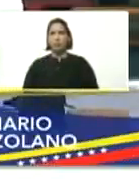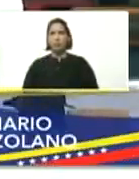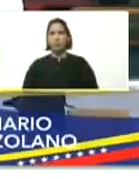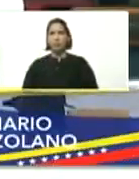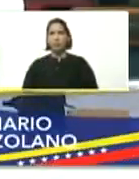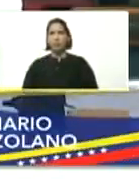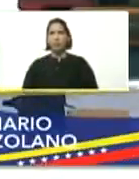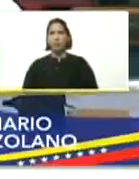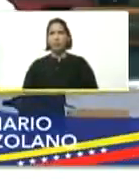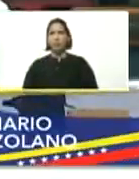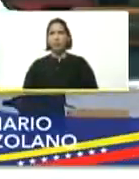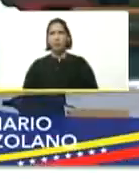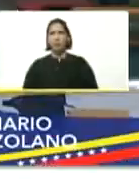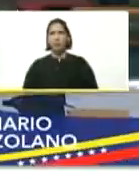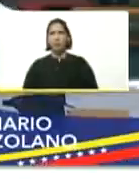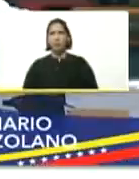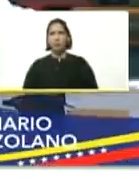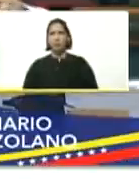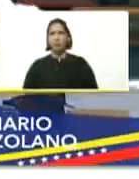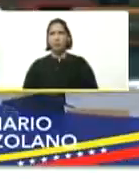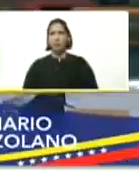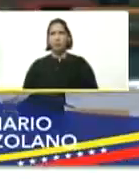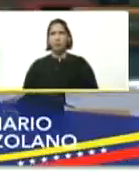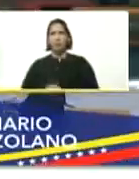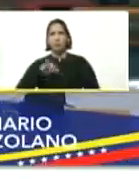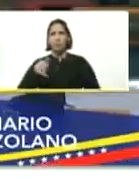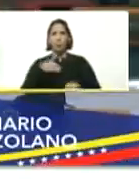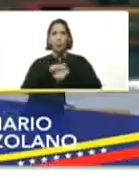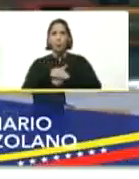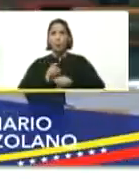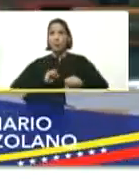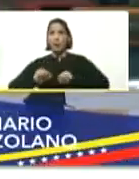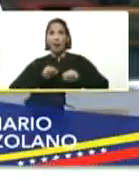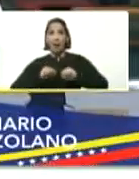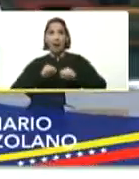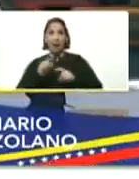Jorge Rodríguez. Y Jorge Rodríguez se mueve rápido.